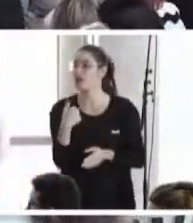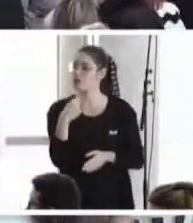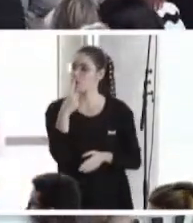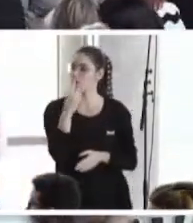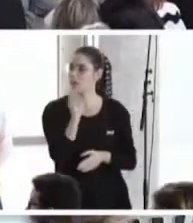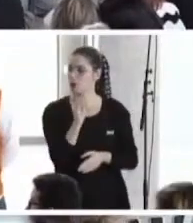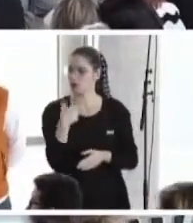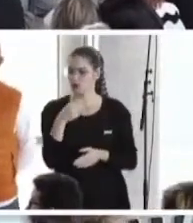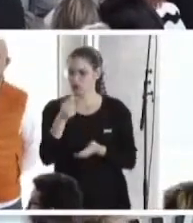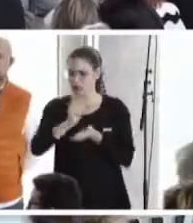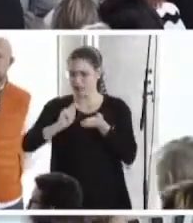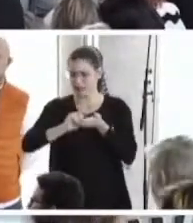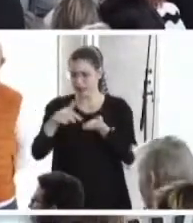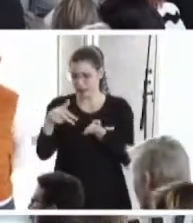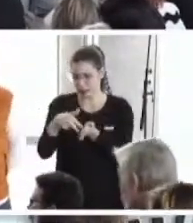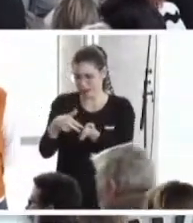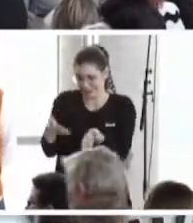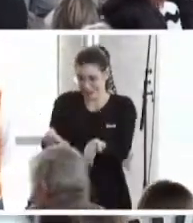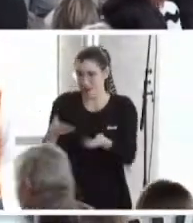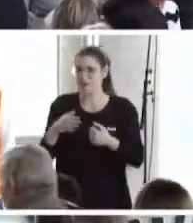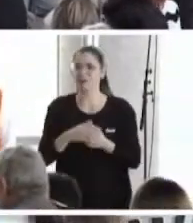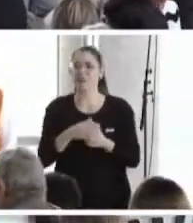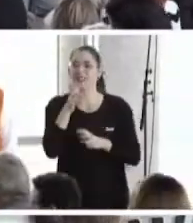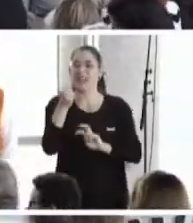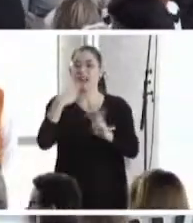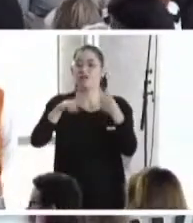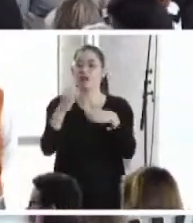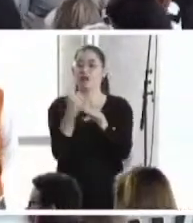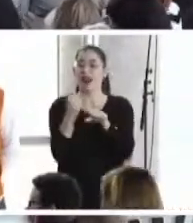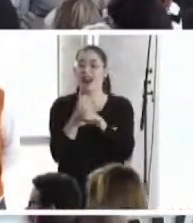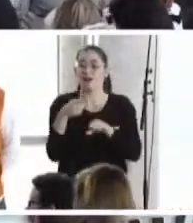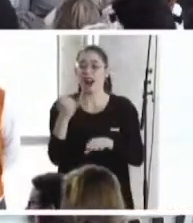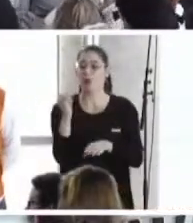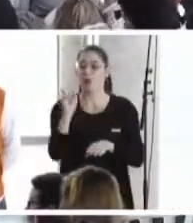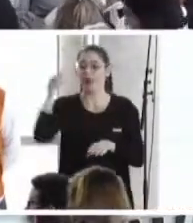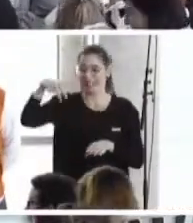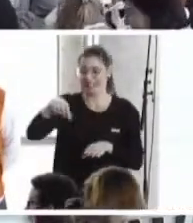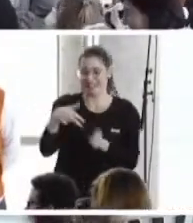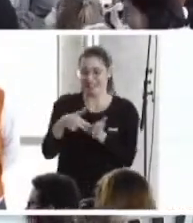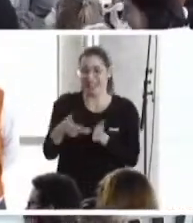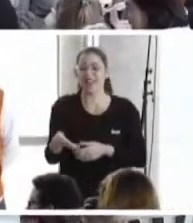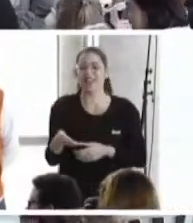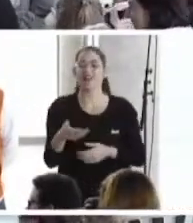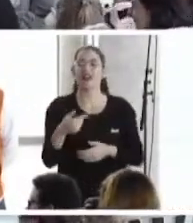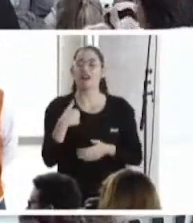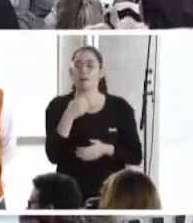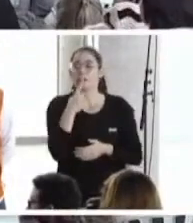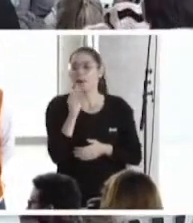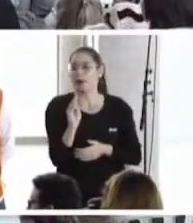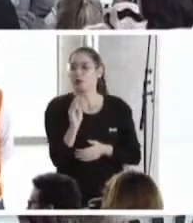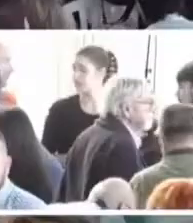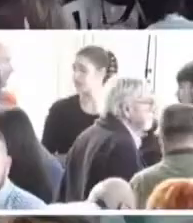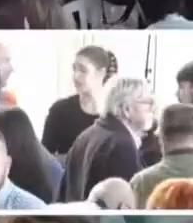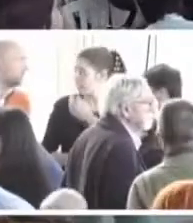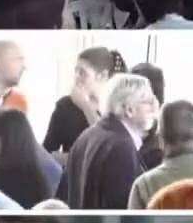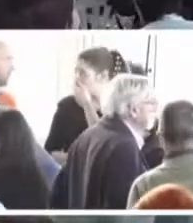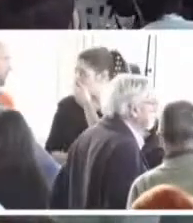sumar en este caso para tener algún tipo de relevancia pues Enhorabuena sigamos sigamos con lo importante de este